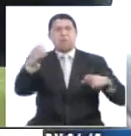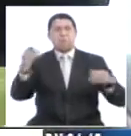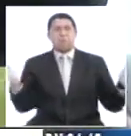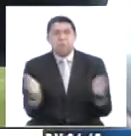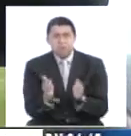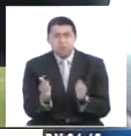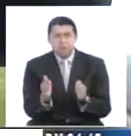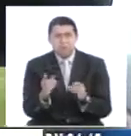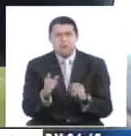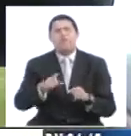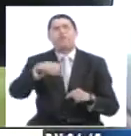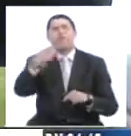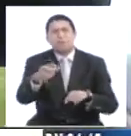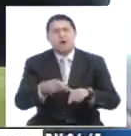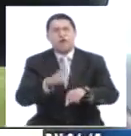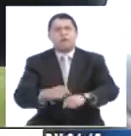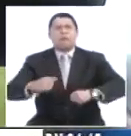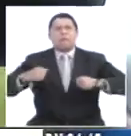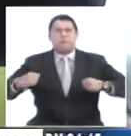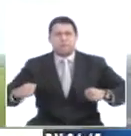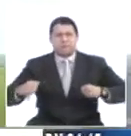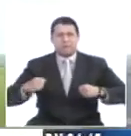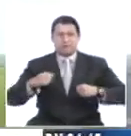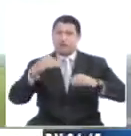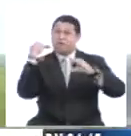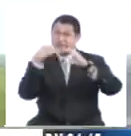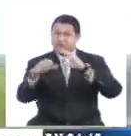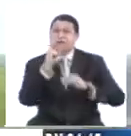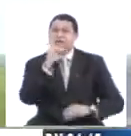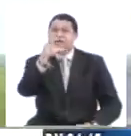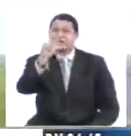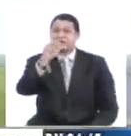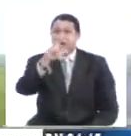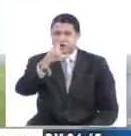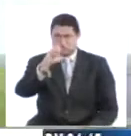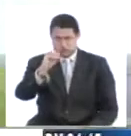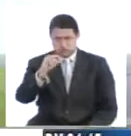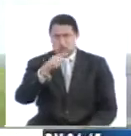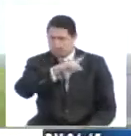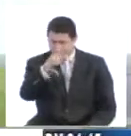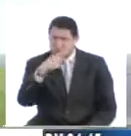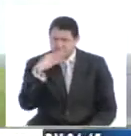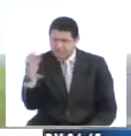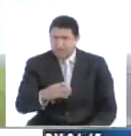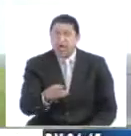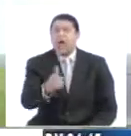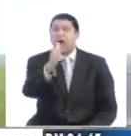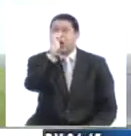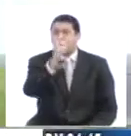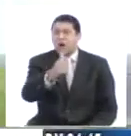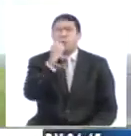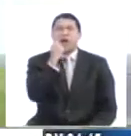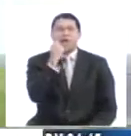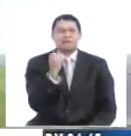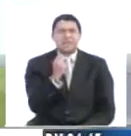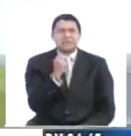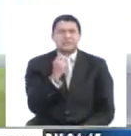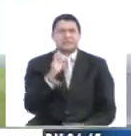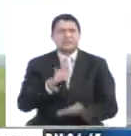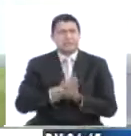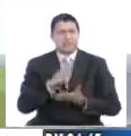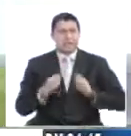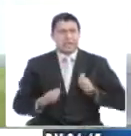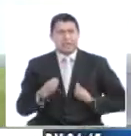pero después vas aumentar nuevamente doctor aquí nos escribe carlos rivas y nos pregunta si es cierto que el agua o el chicle calman la